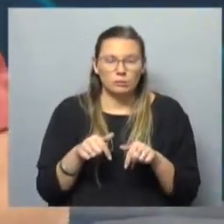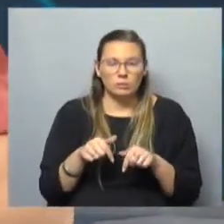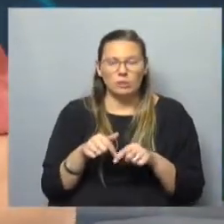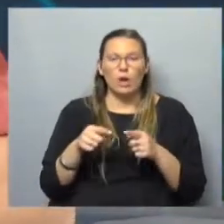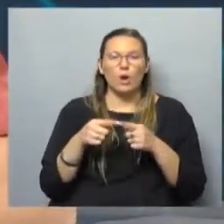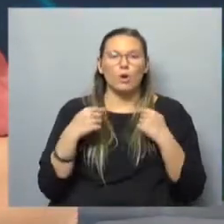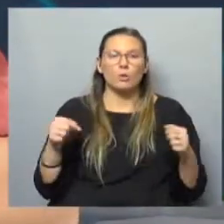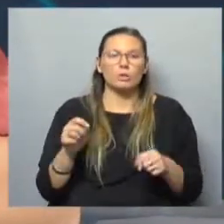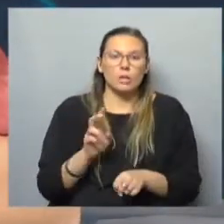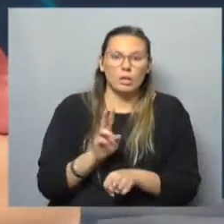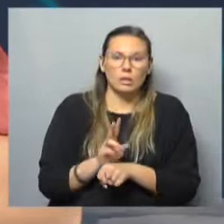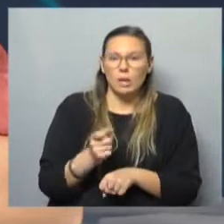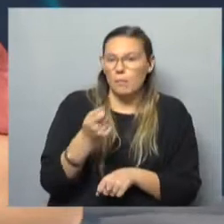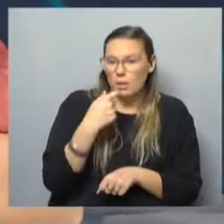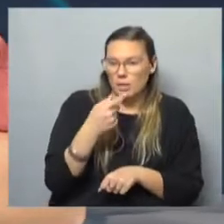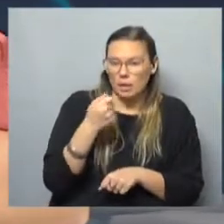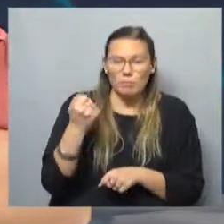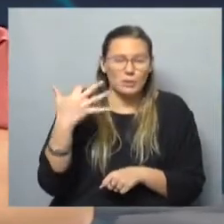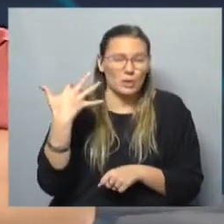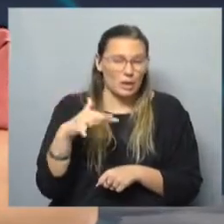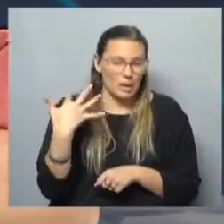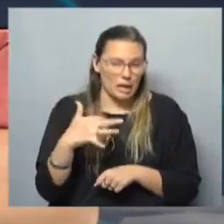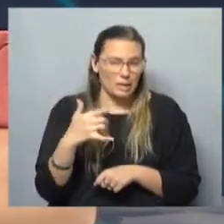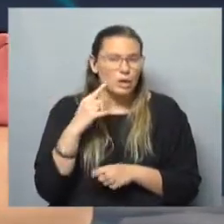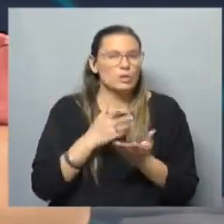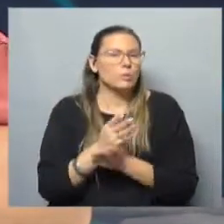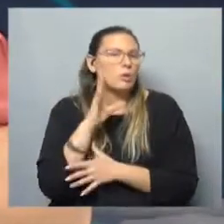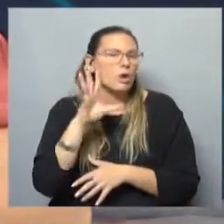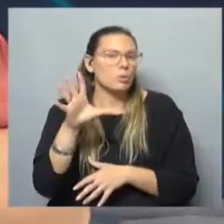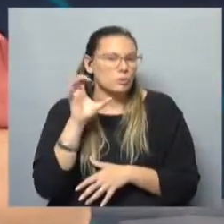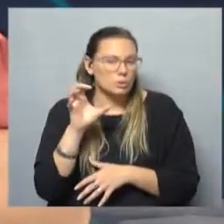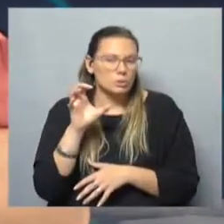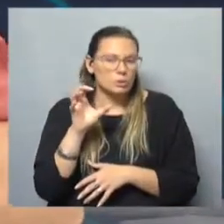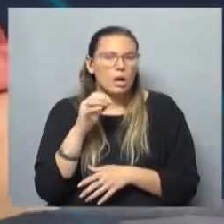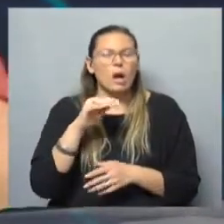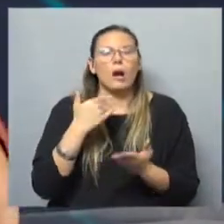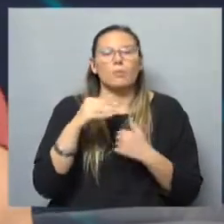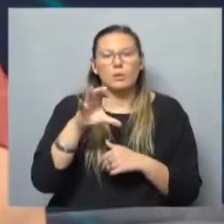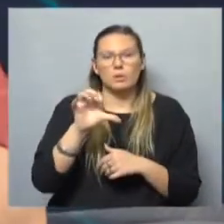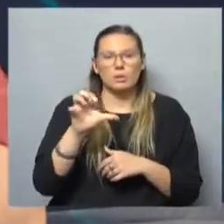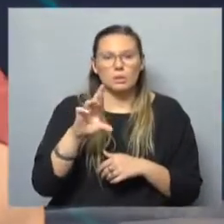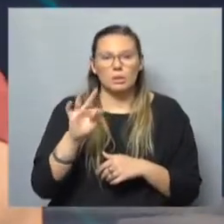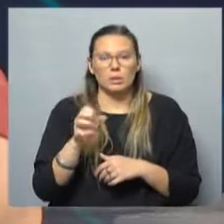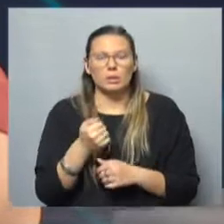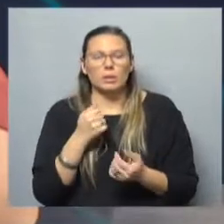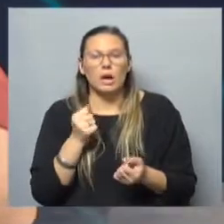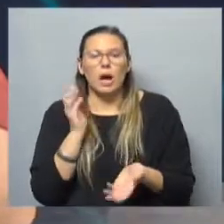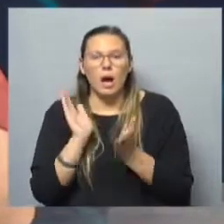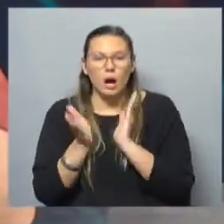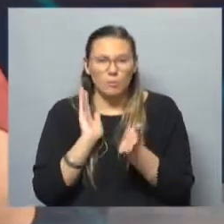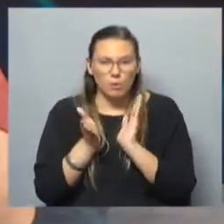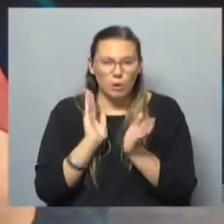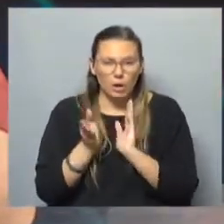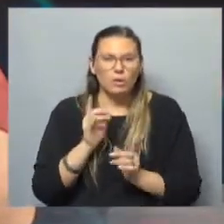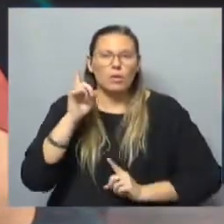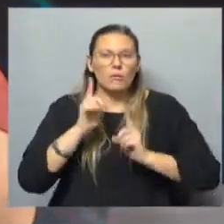recursos de amparo de medicamentos de alto precio. Estamos escuchando permanentemente, por supuesto que habló con Juan Cereta, con el abogado del consultorio jurídico de